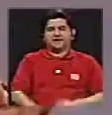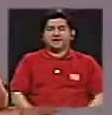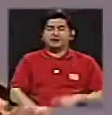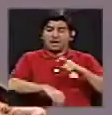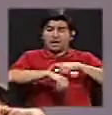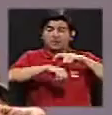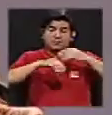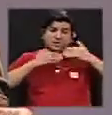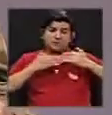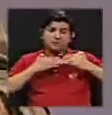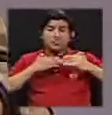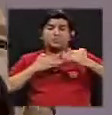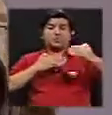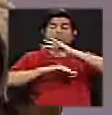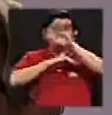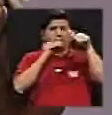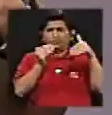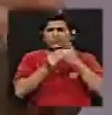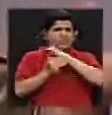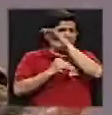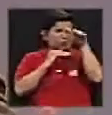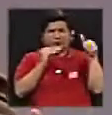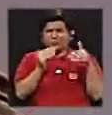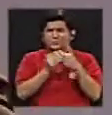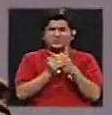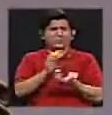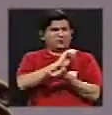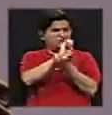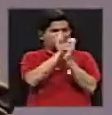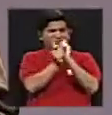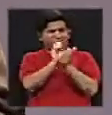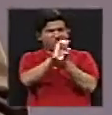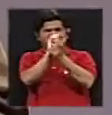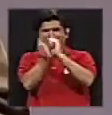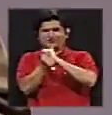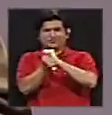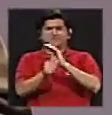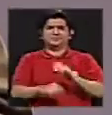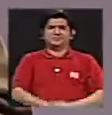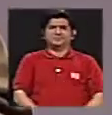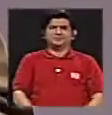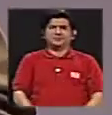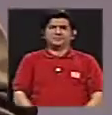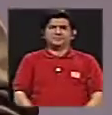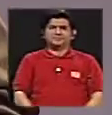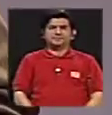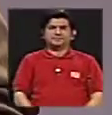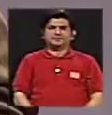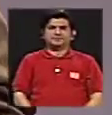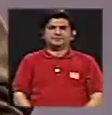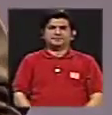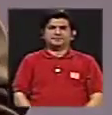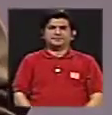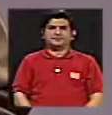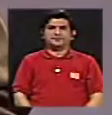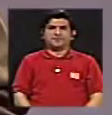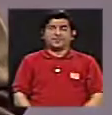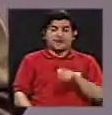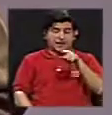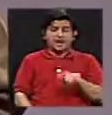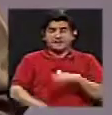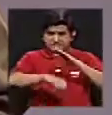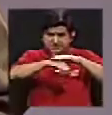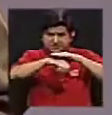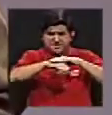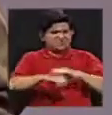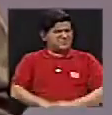pasando, todo fue cambiado, ¿no? Uh-huh. Absolutamente. Y una cesión que es una